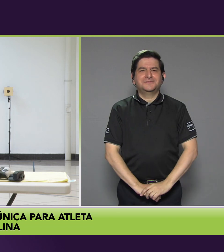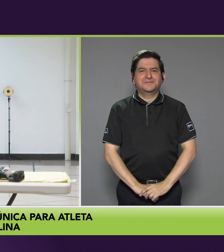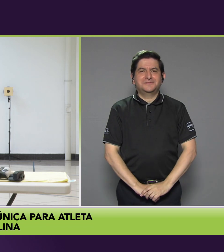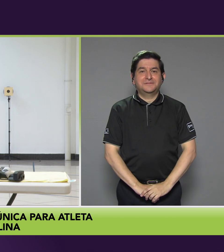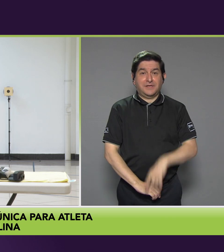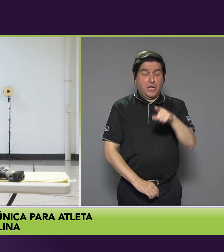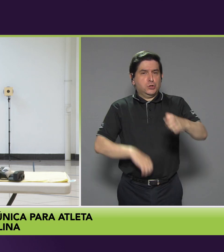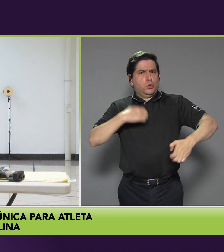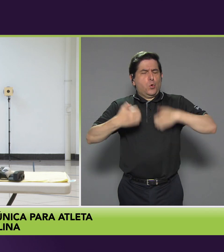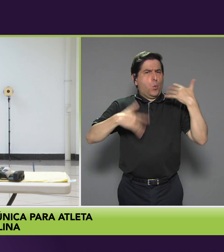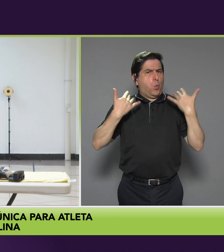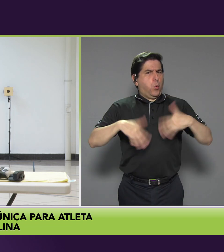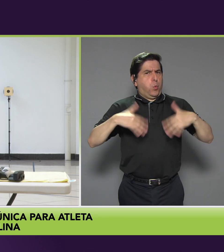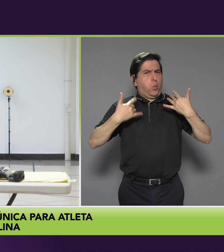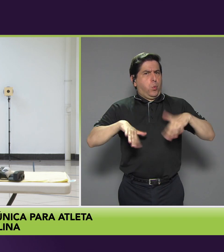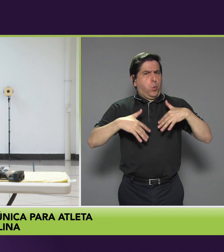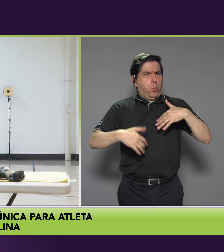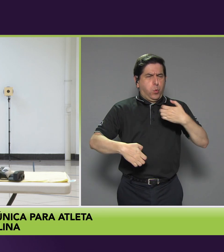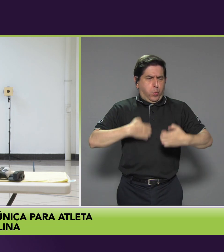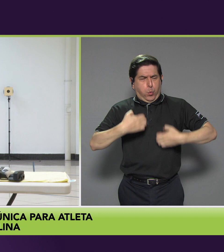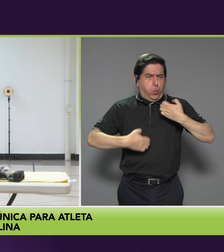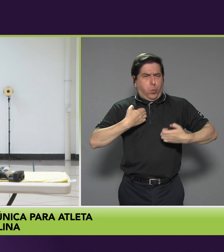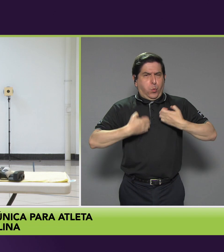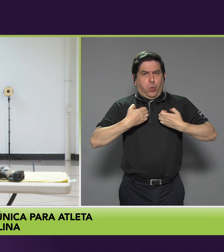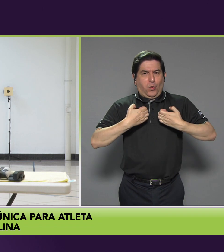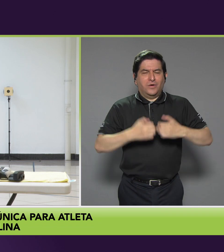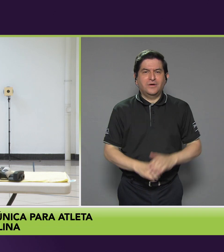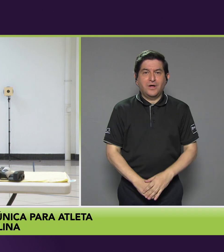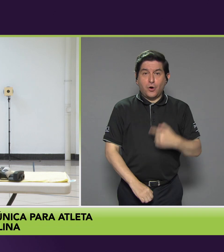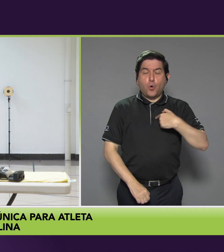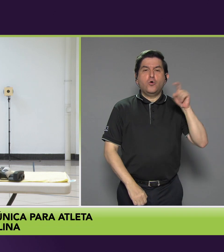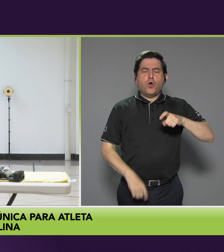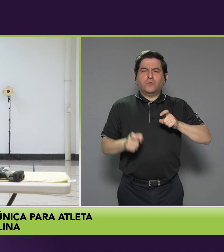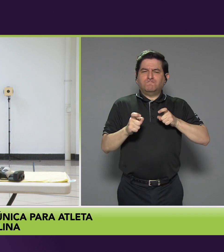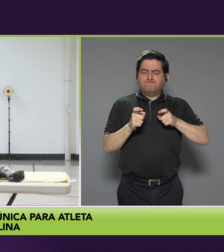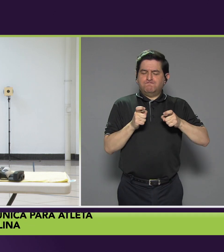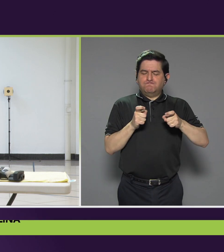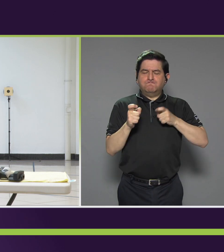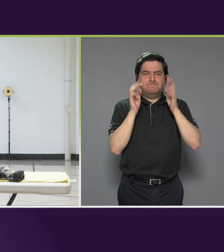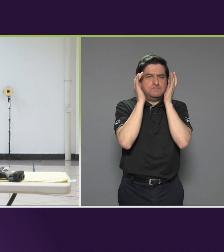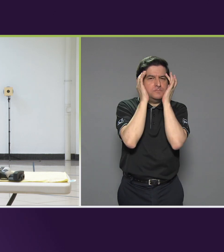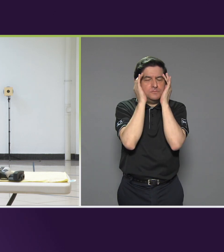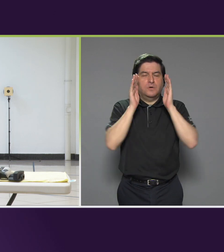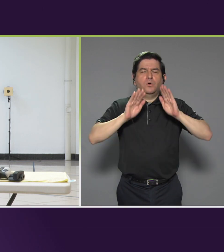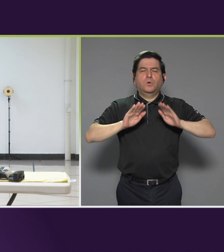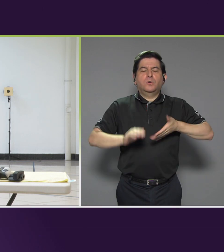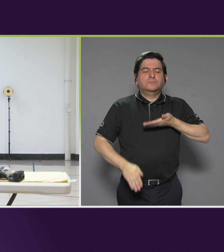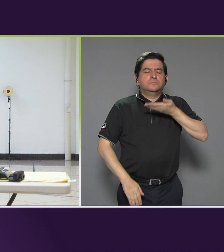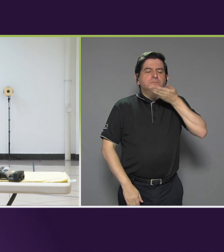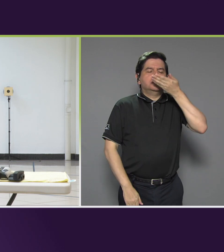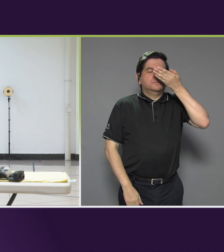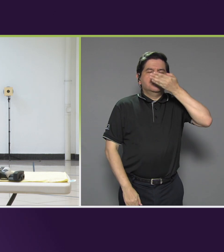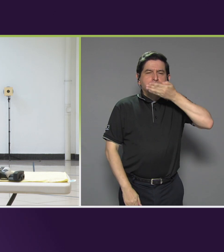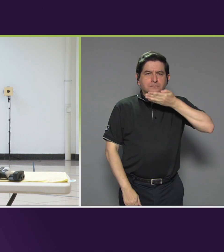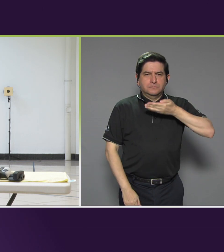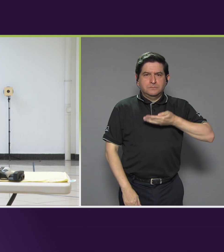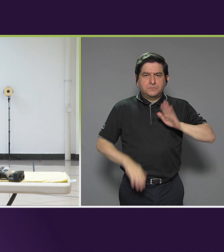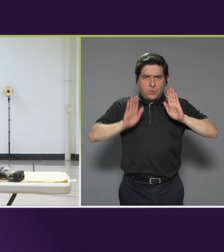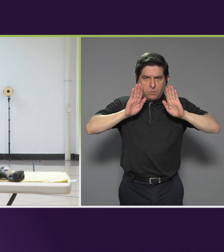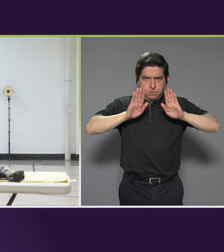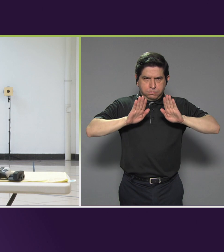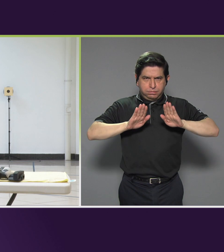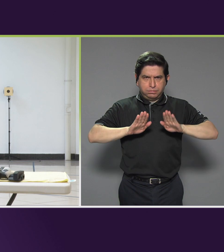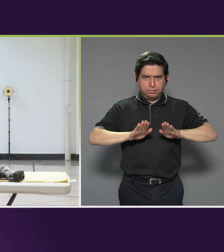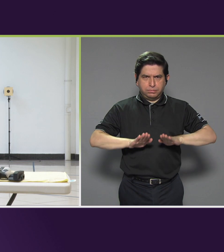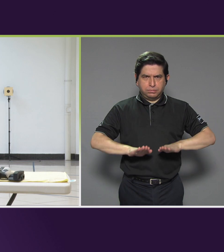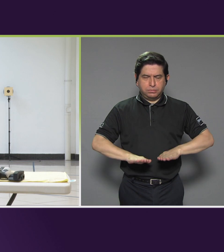es una emoción muy grande, ¿verdad? La adrenalina, entonces si uno tiene que controlar esa ansiedad, respirar y tranquilizarse